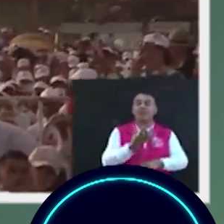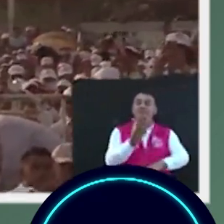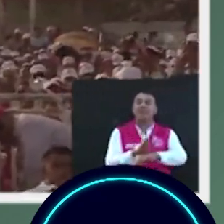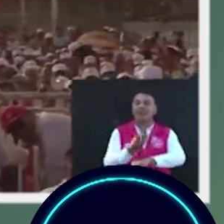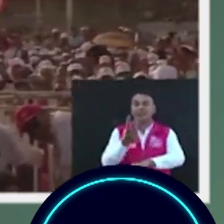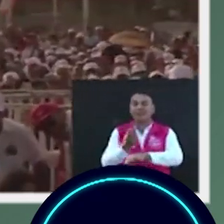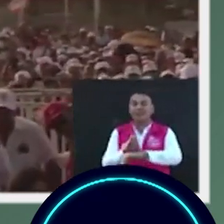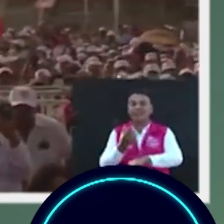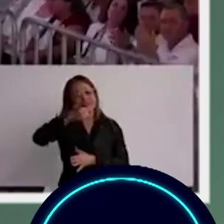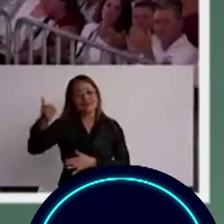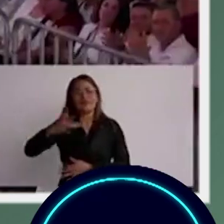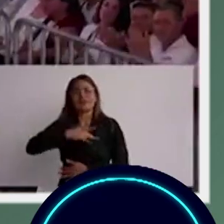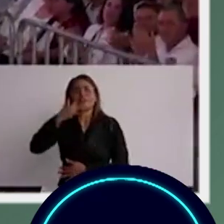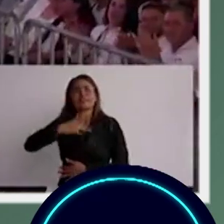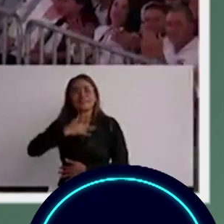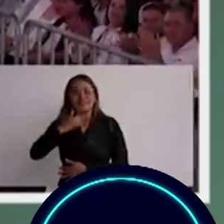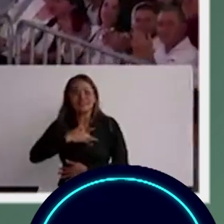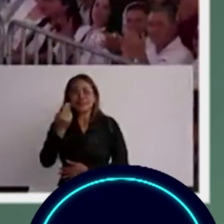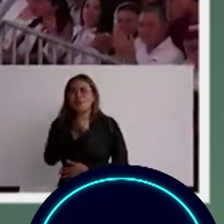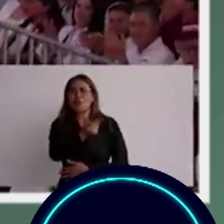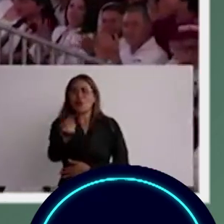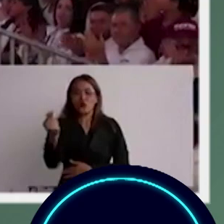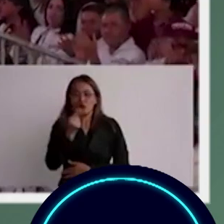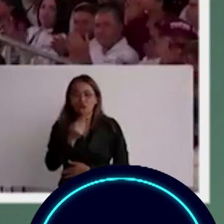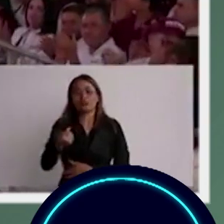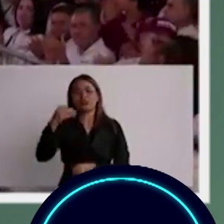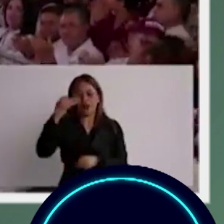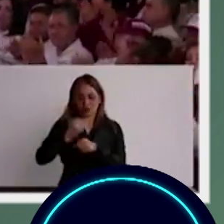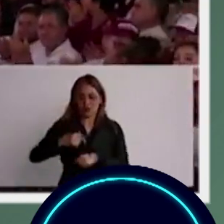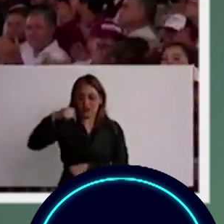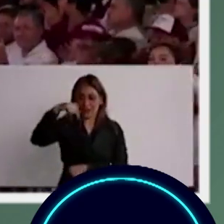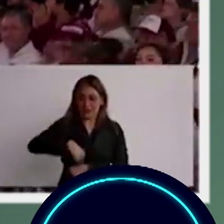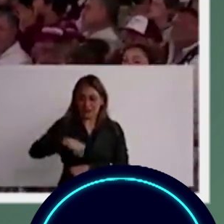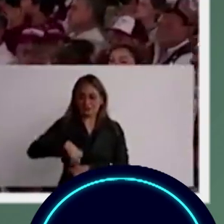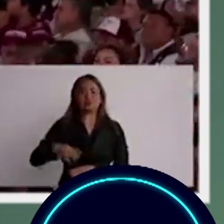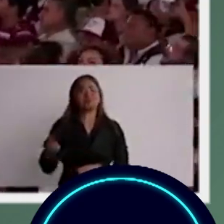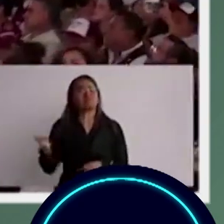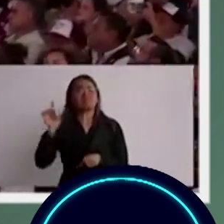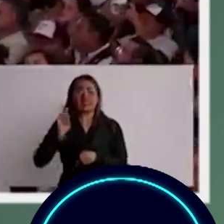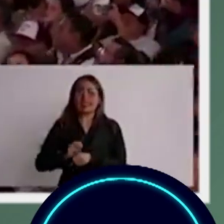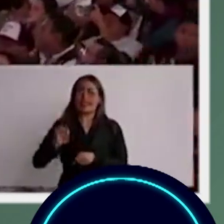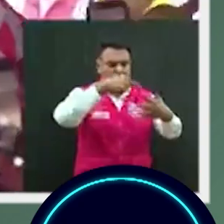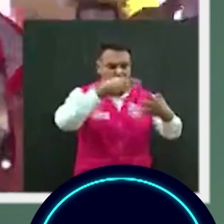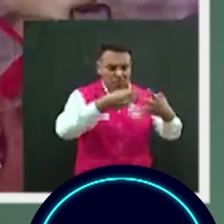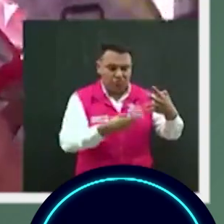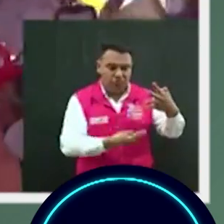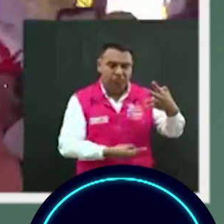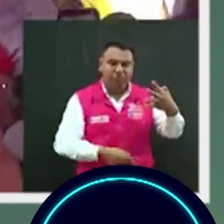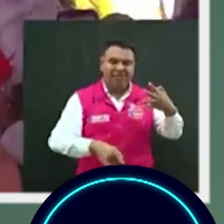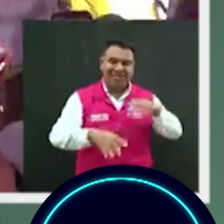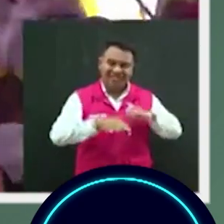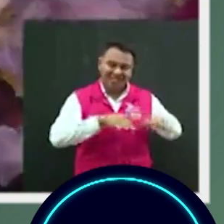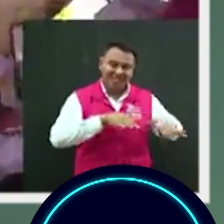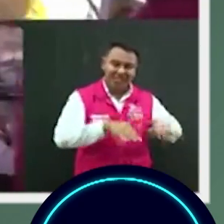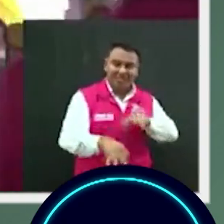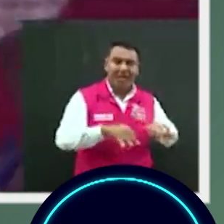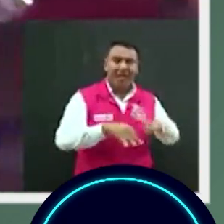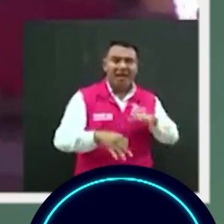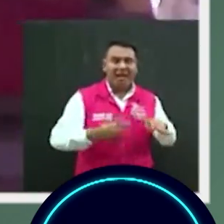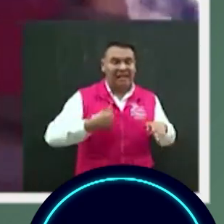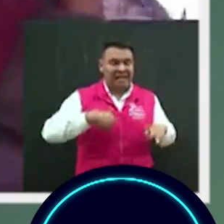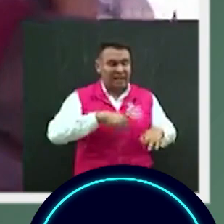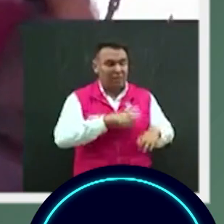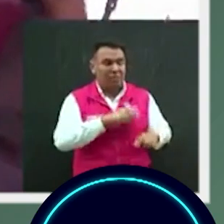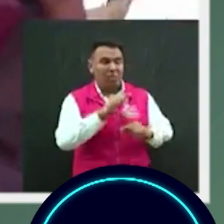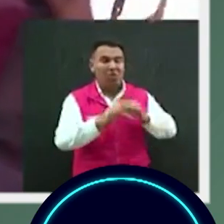los mapaches o grandes mapaches del PRI, en Tlaxcala, está operando en la zona del Valle de México, Chalco, Texcoco,